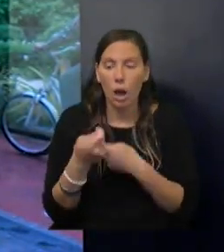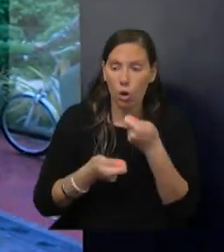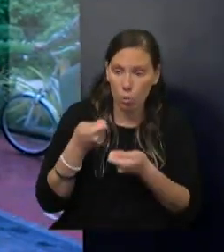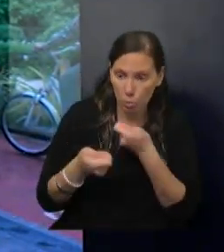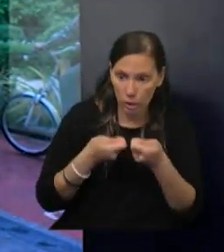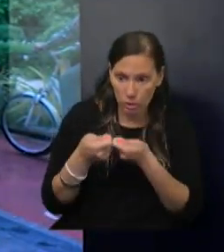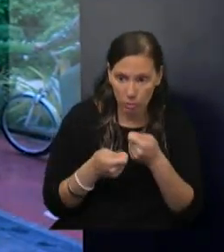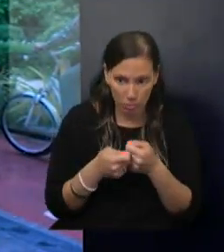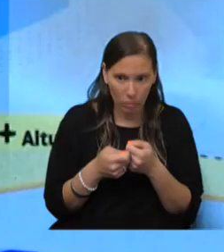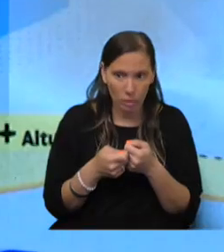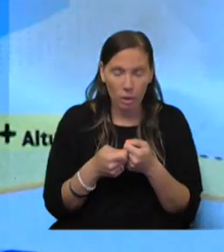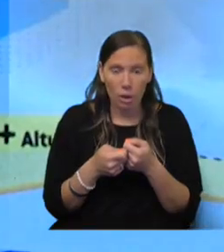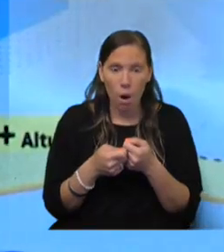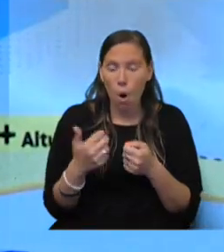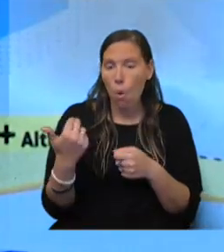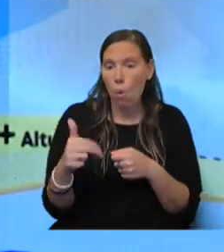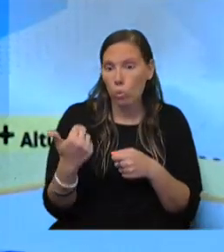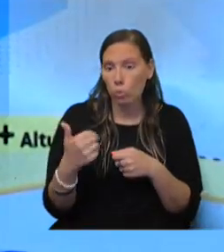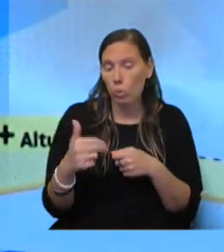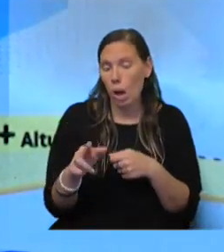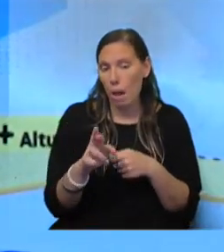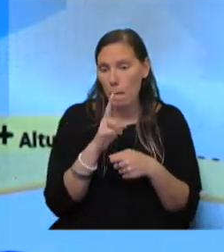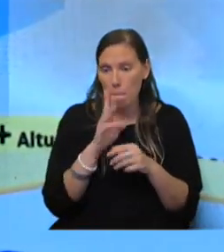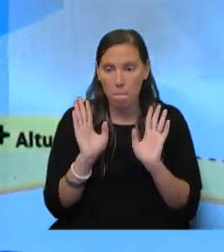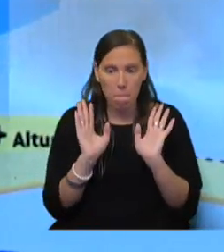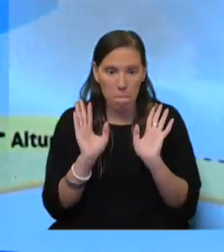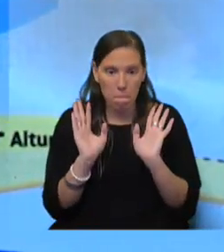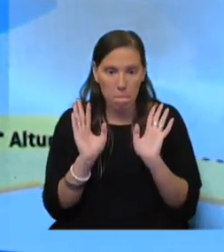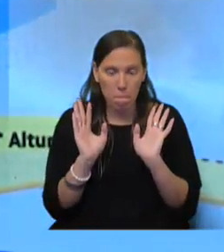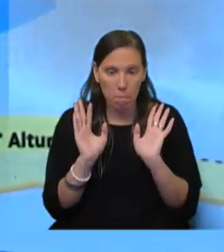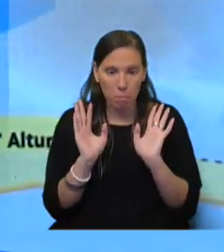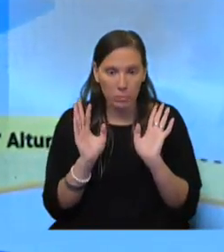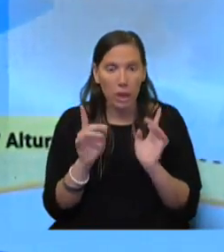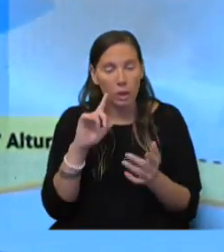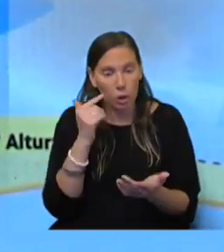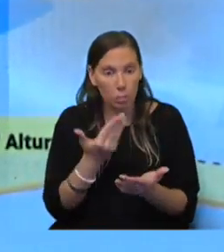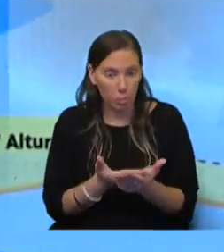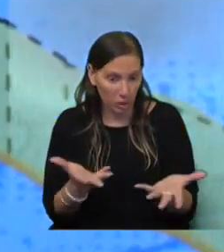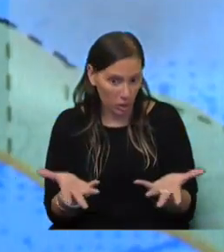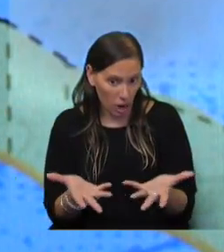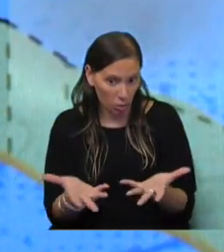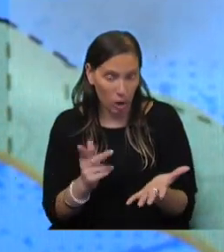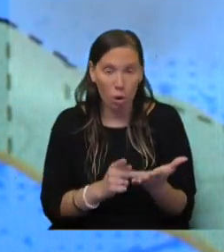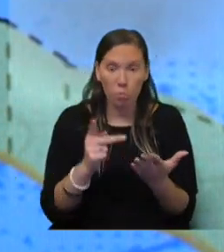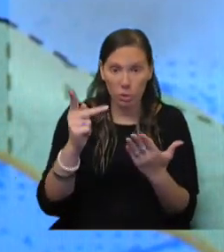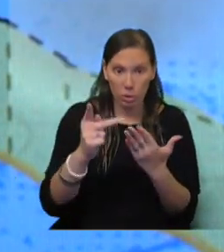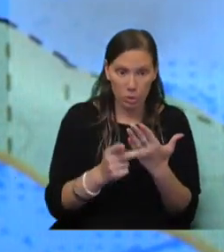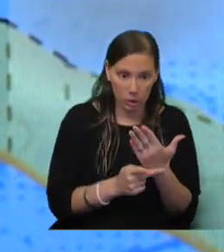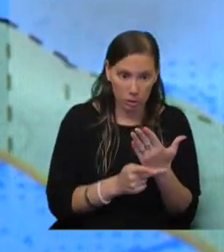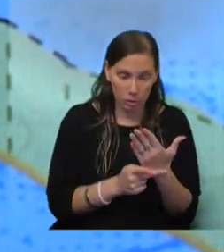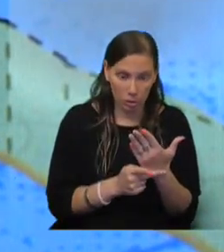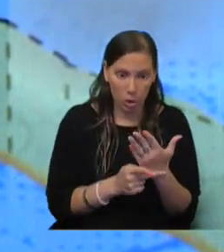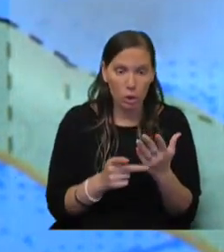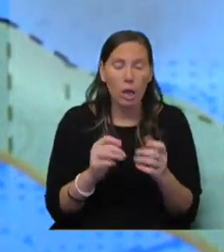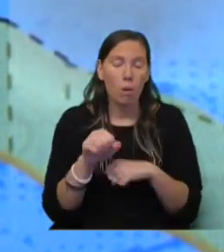la cbu y bueno Nunca recibimos respuesta eh sobre eso y lo que está planteado acá es un proyecto de